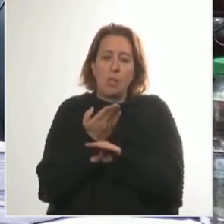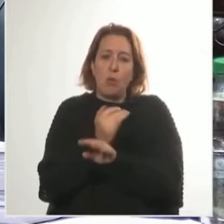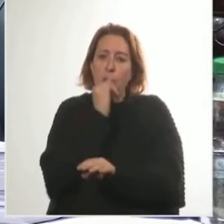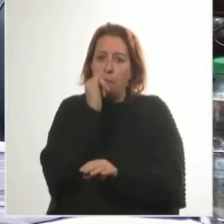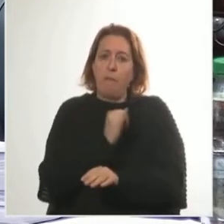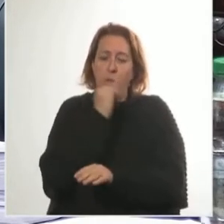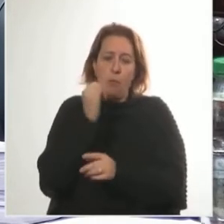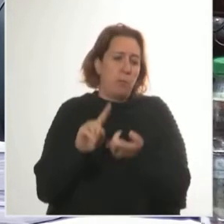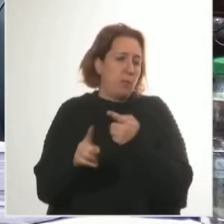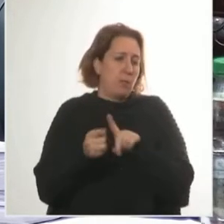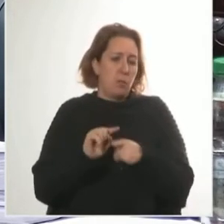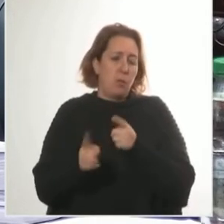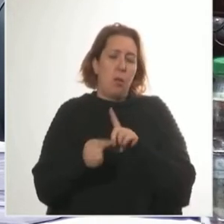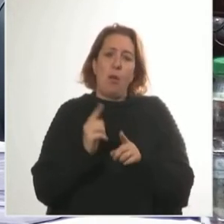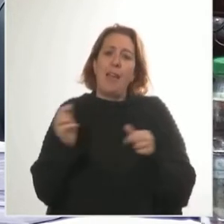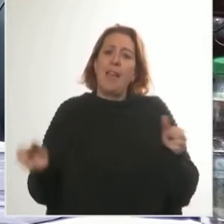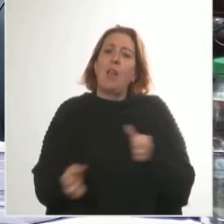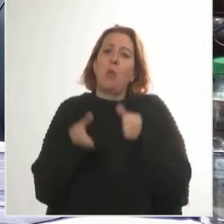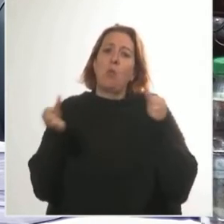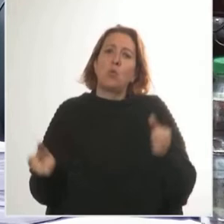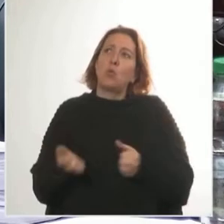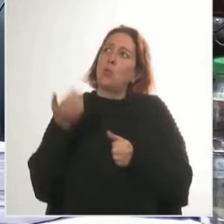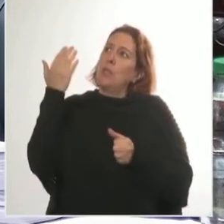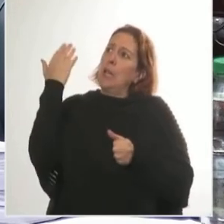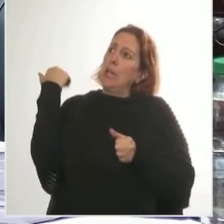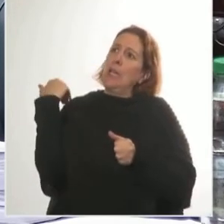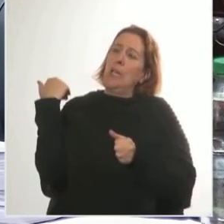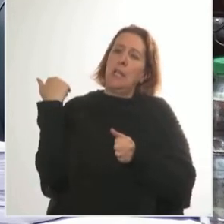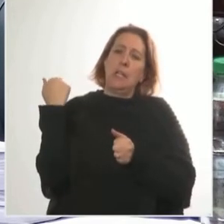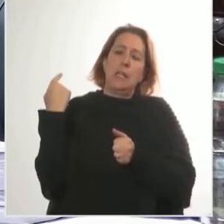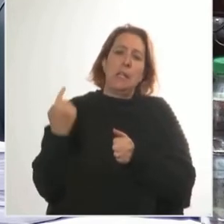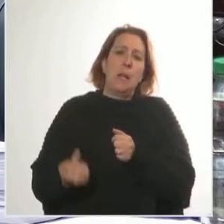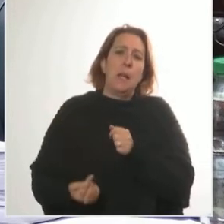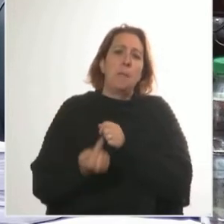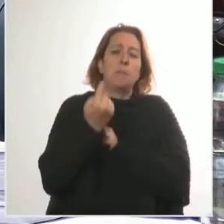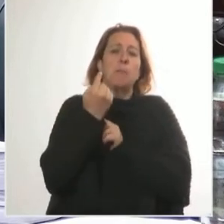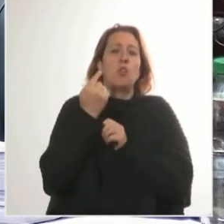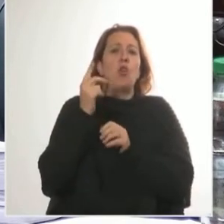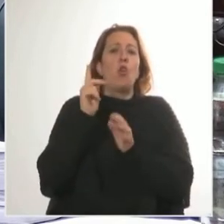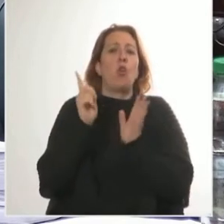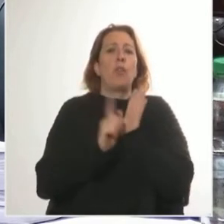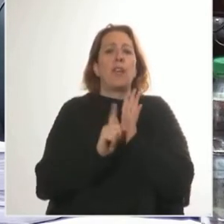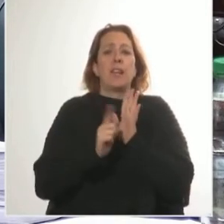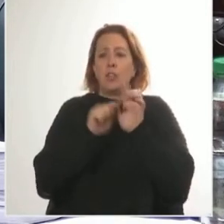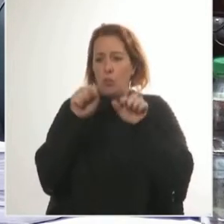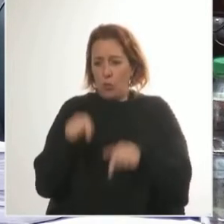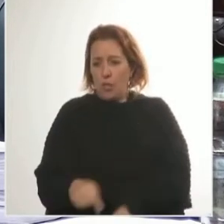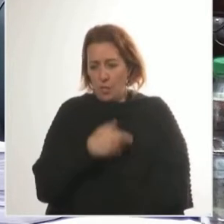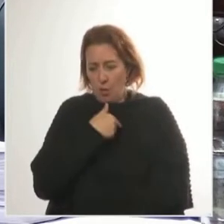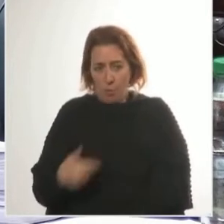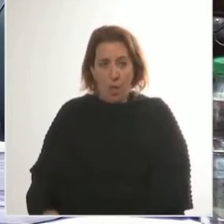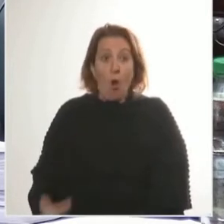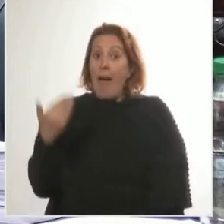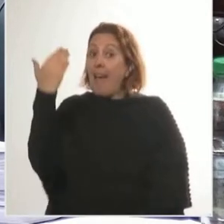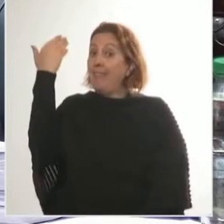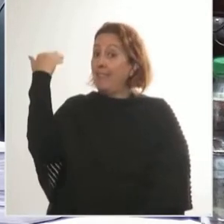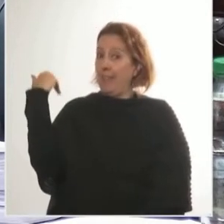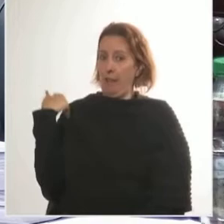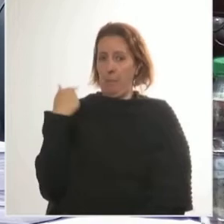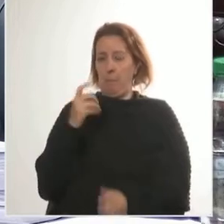con la ejecución de aquel que fue uno de los primeros decretos de este gobierno, incluso anteriores a la